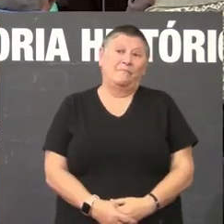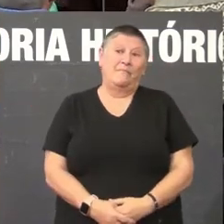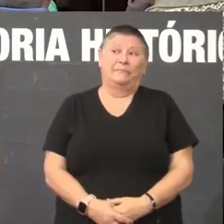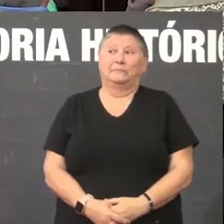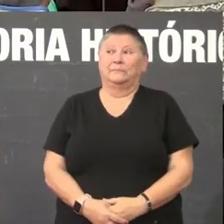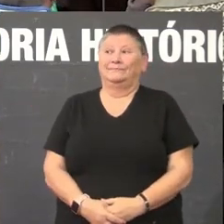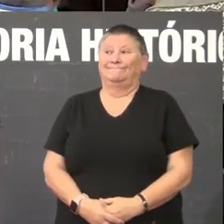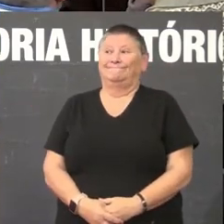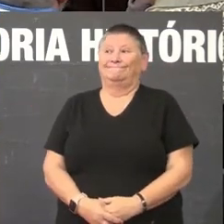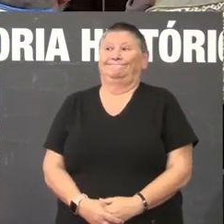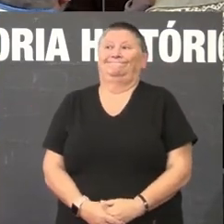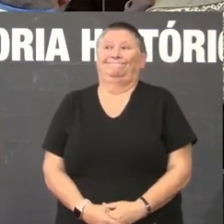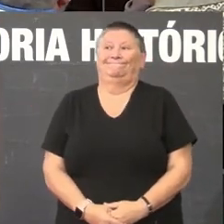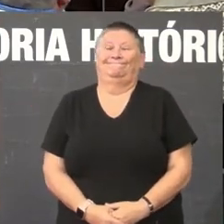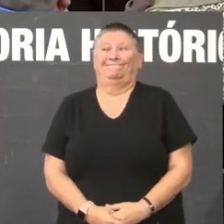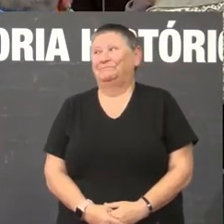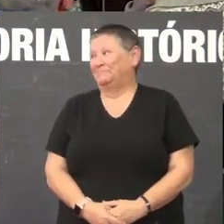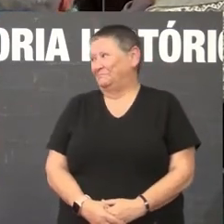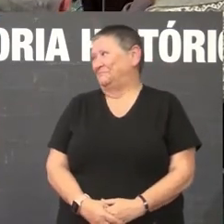Discúlpame.